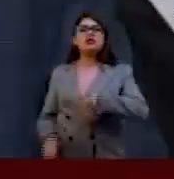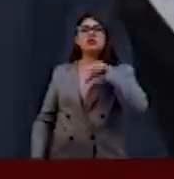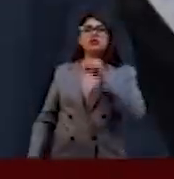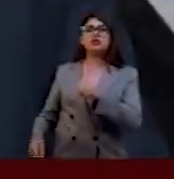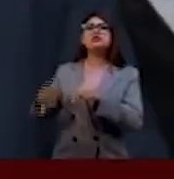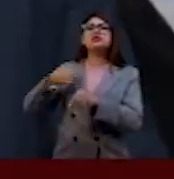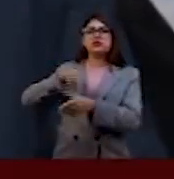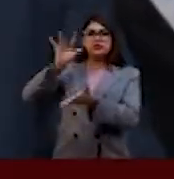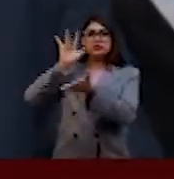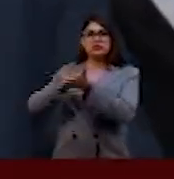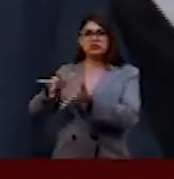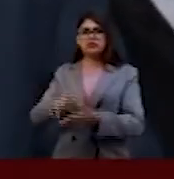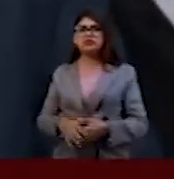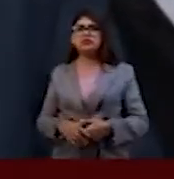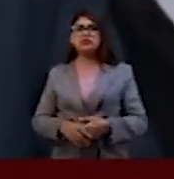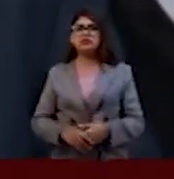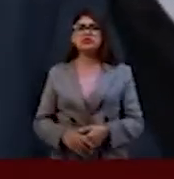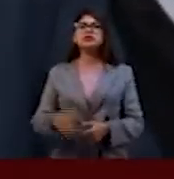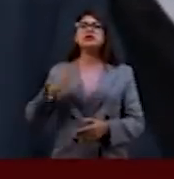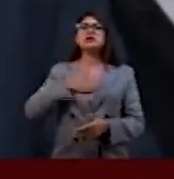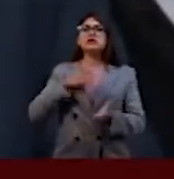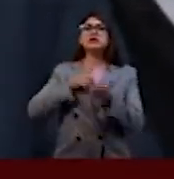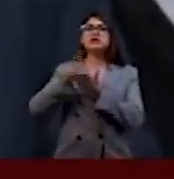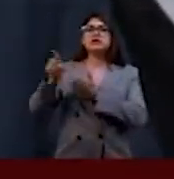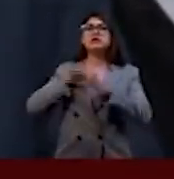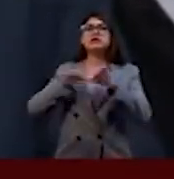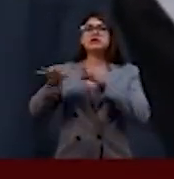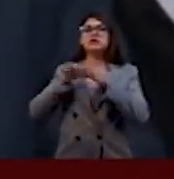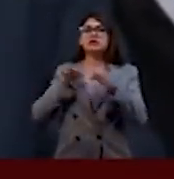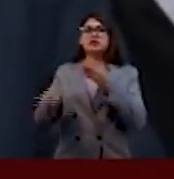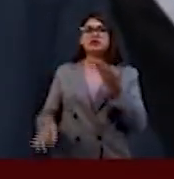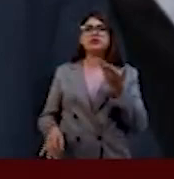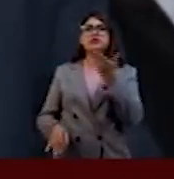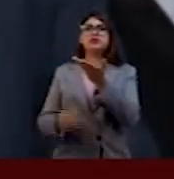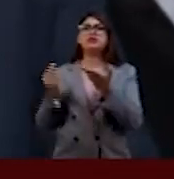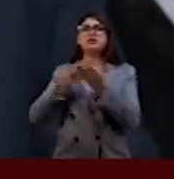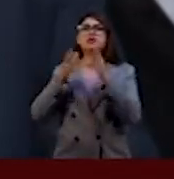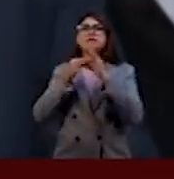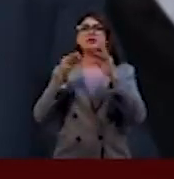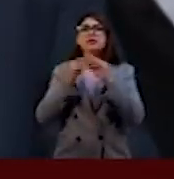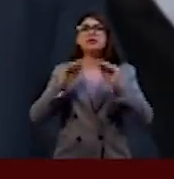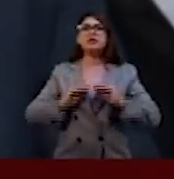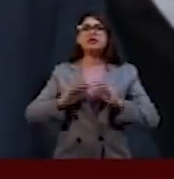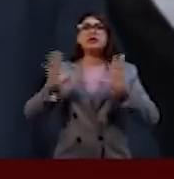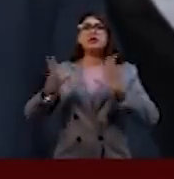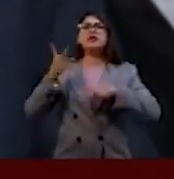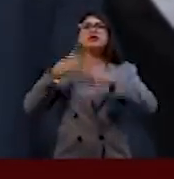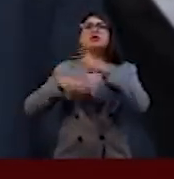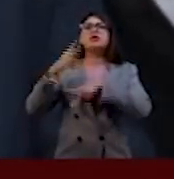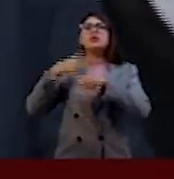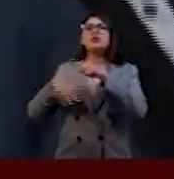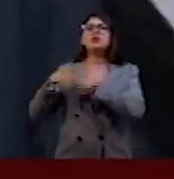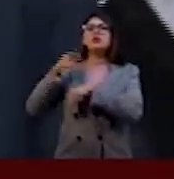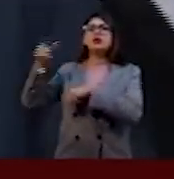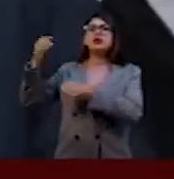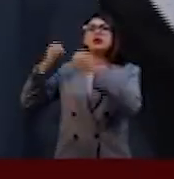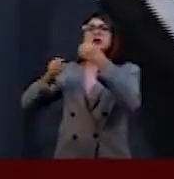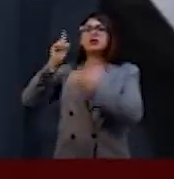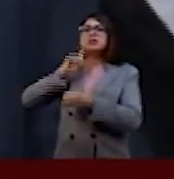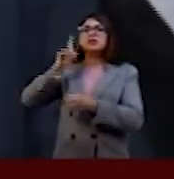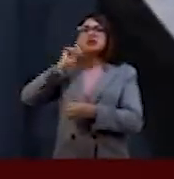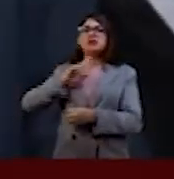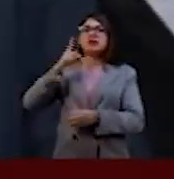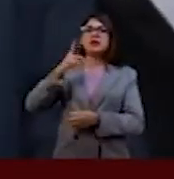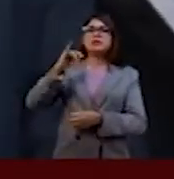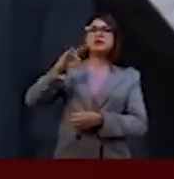apoyo. De que se respeten nuestros derechos laborales. Que quede muy claro, nosotros no venimos aquí por encargo de la ministra Piña, ni